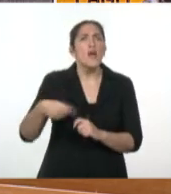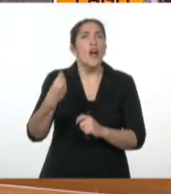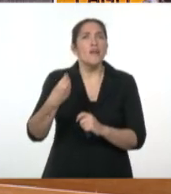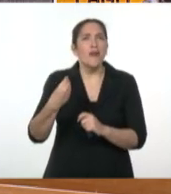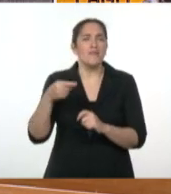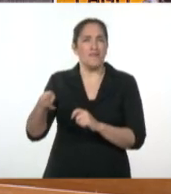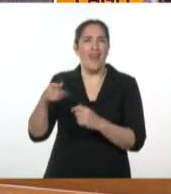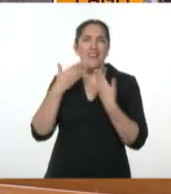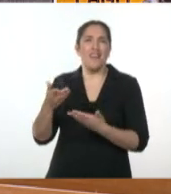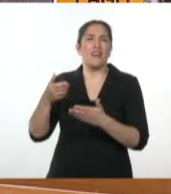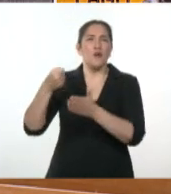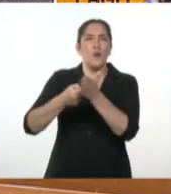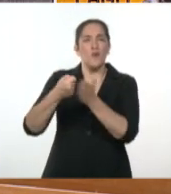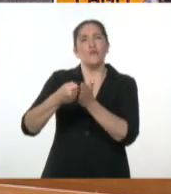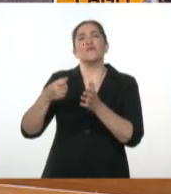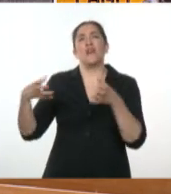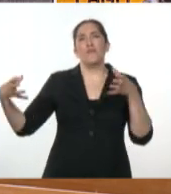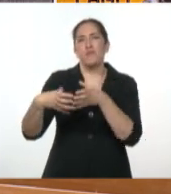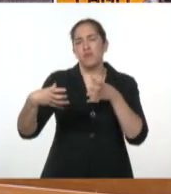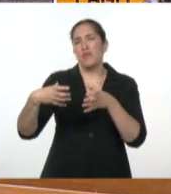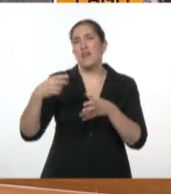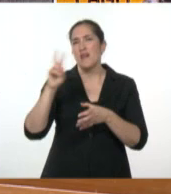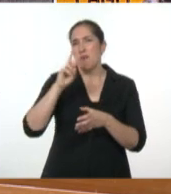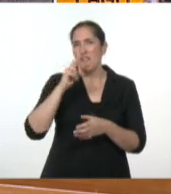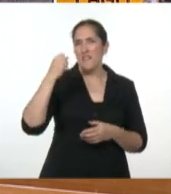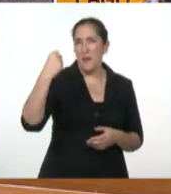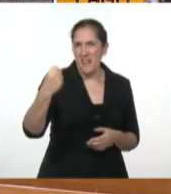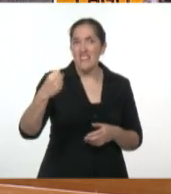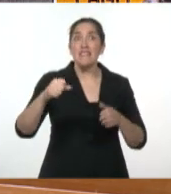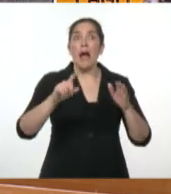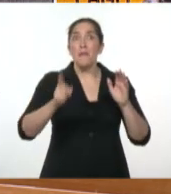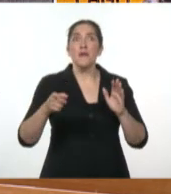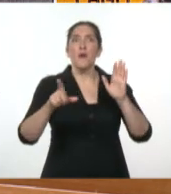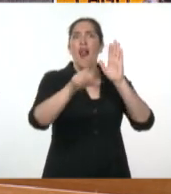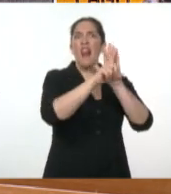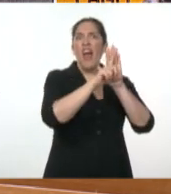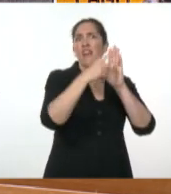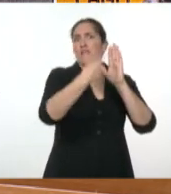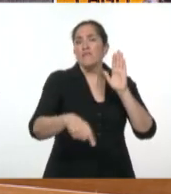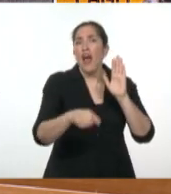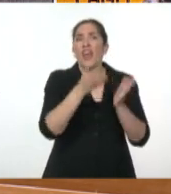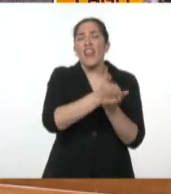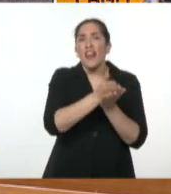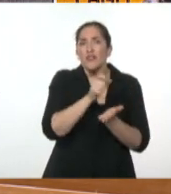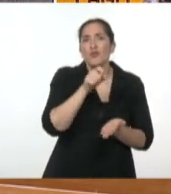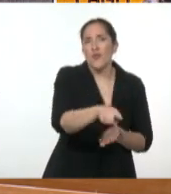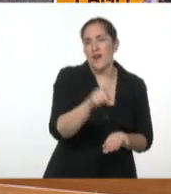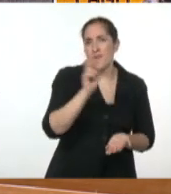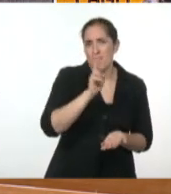movimientos feministas o de las mujeres, todo el marco legal en torno a la mujer, ¿no? Los derechos de las